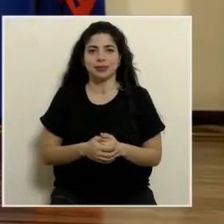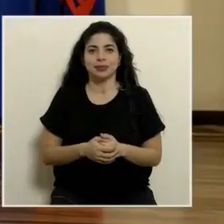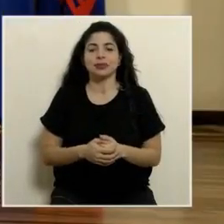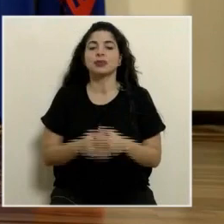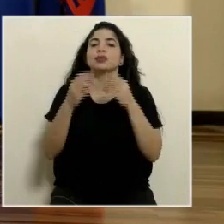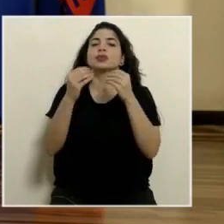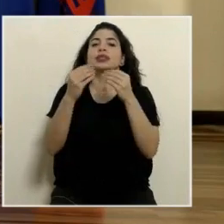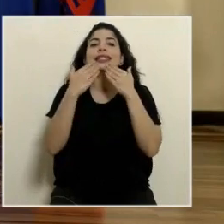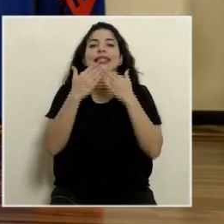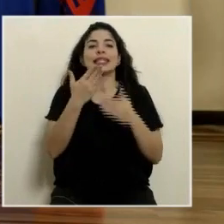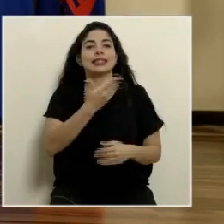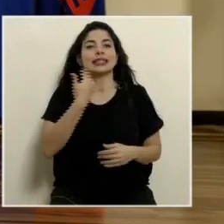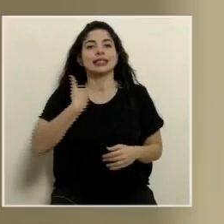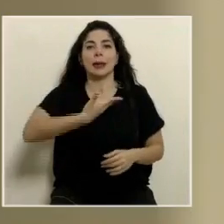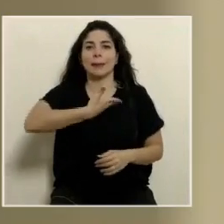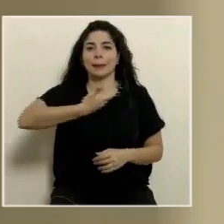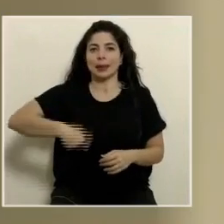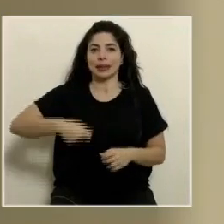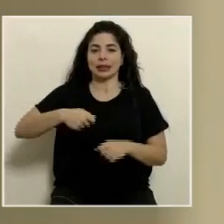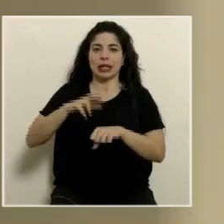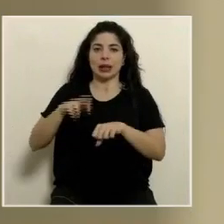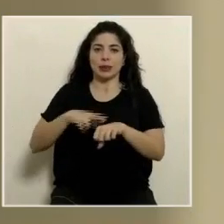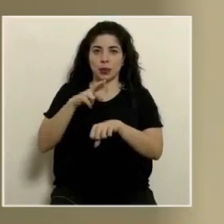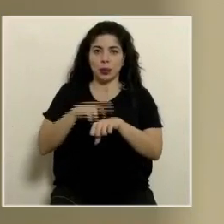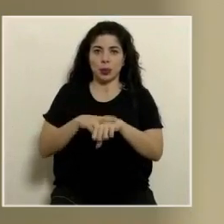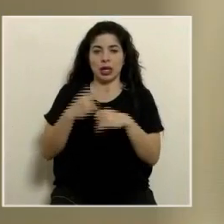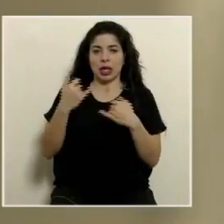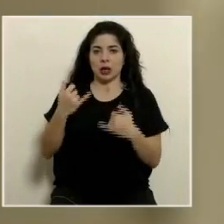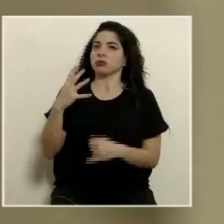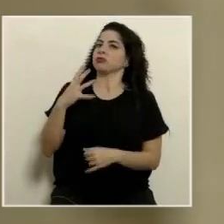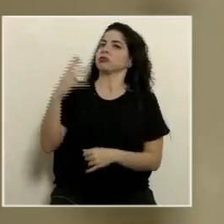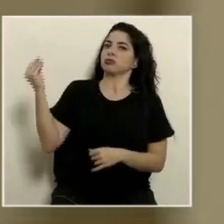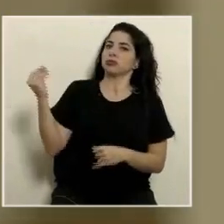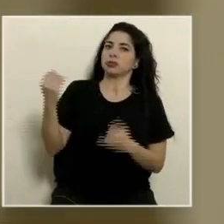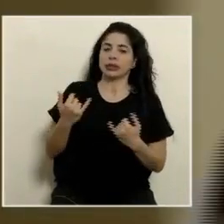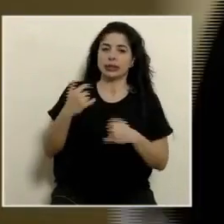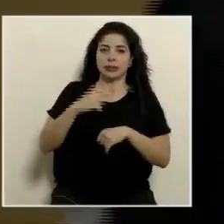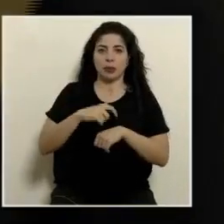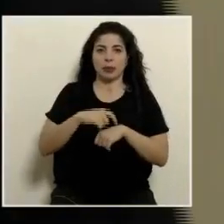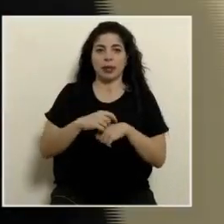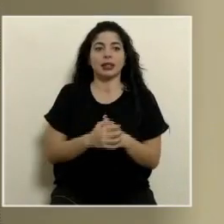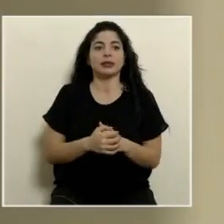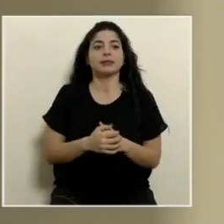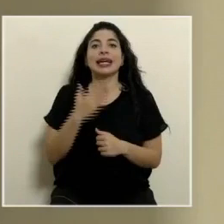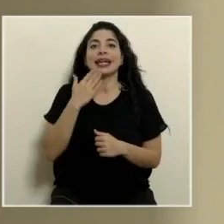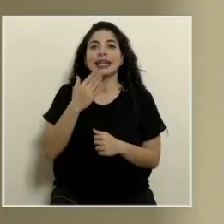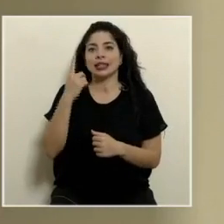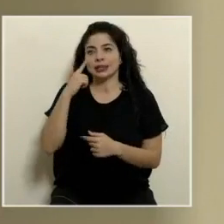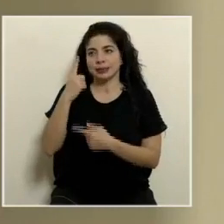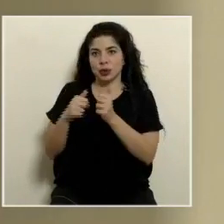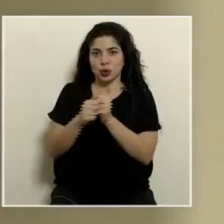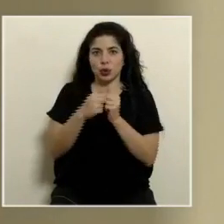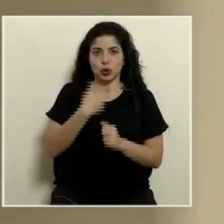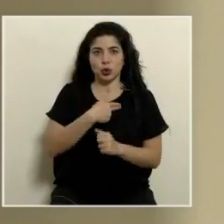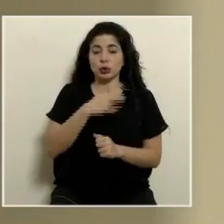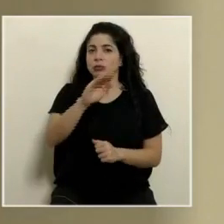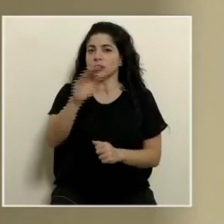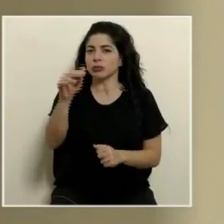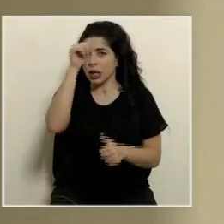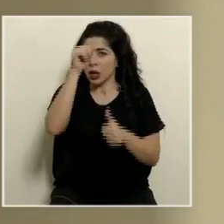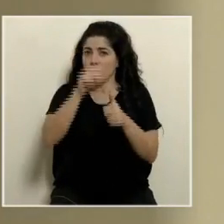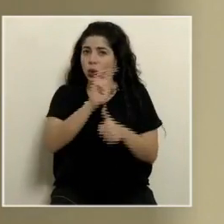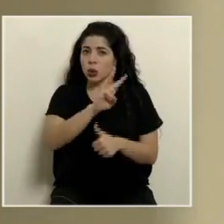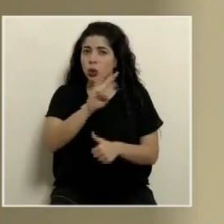Muchas gracias al señor presidente de la República, a quien despedimos en este momento. Muchas gracias por acompañarnos. Les recordamos el